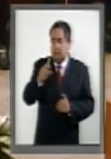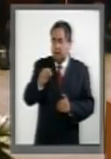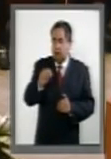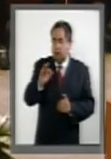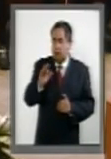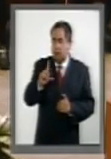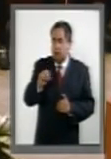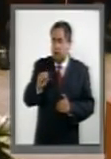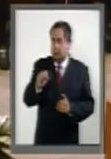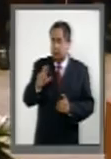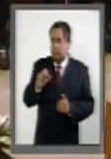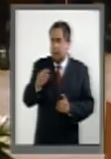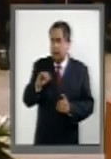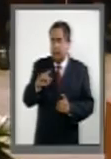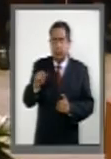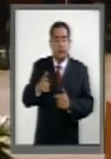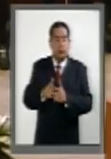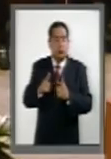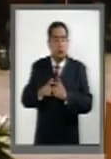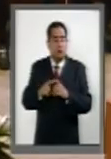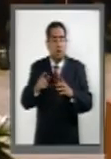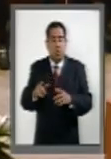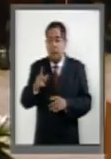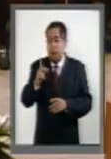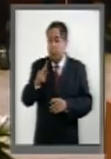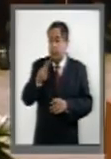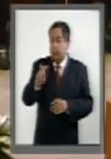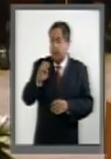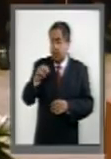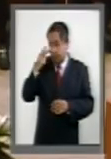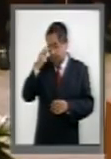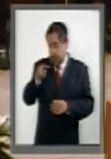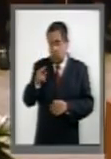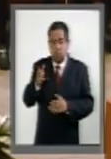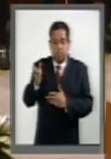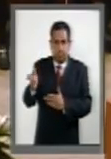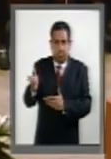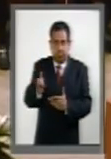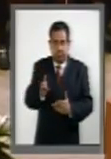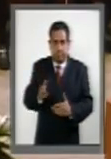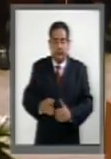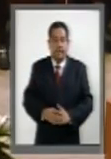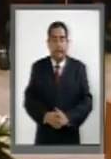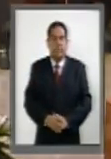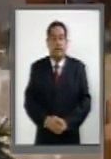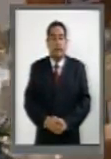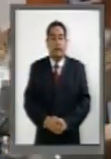Ramírez, del Grupo Parlamentario del Partido Verde Ecologista de México.